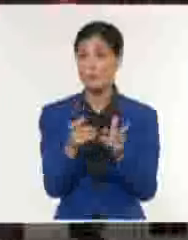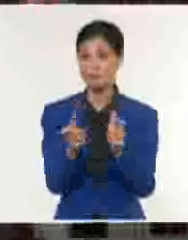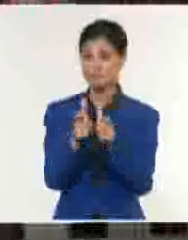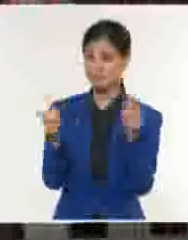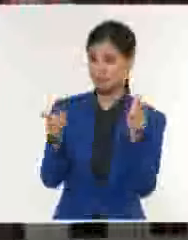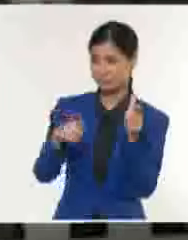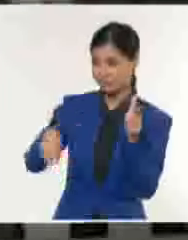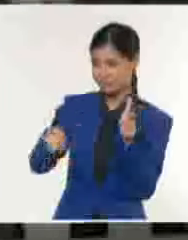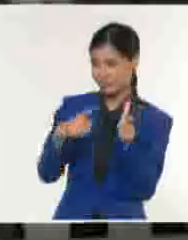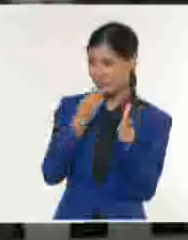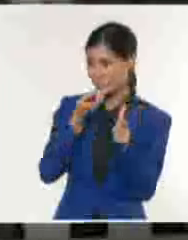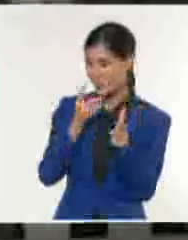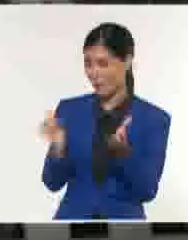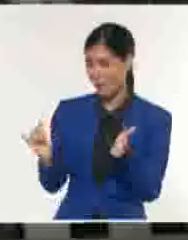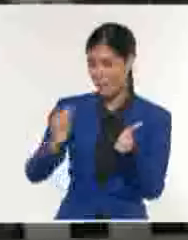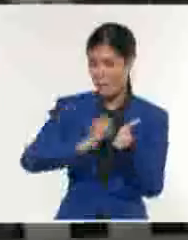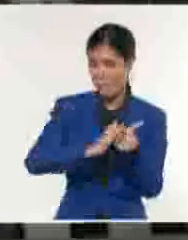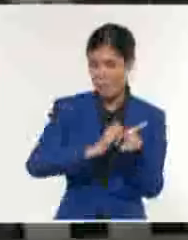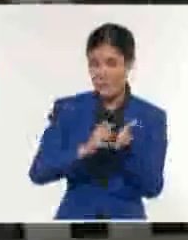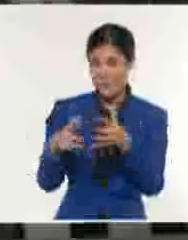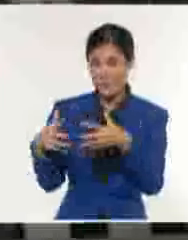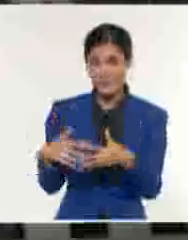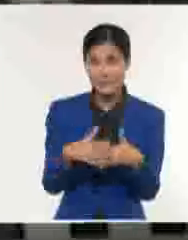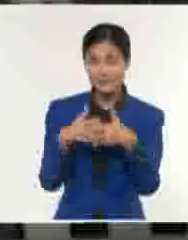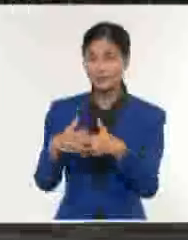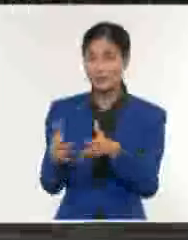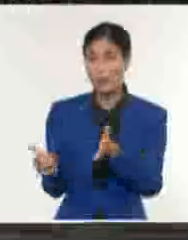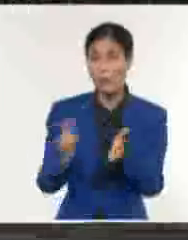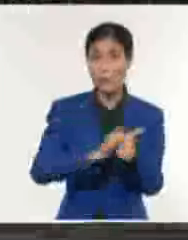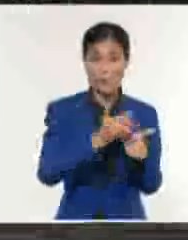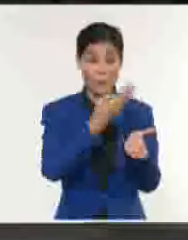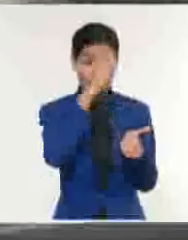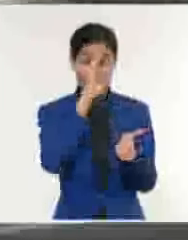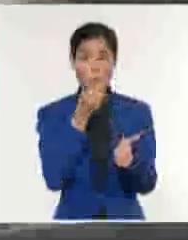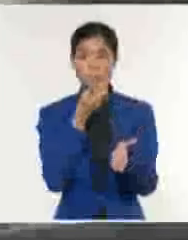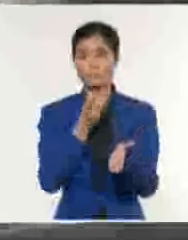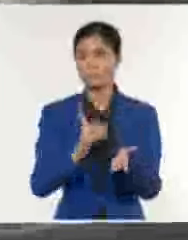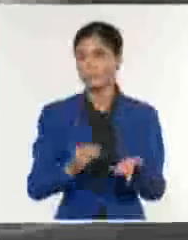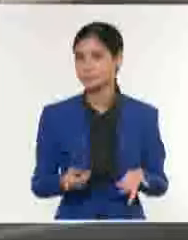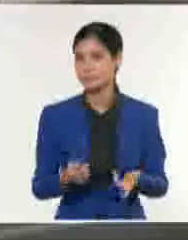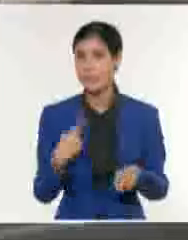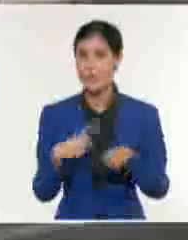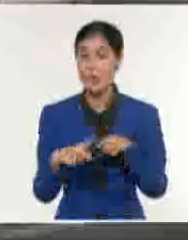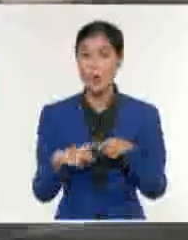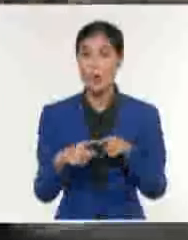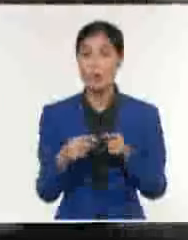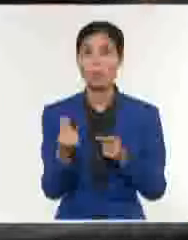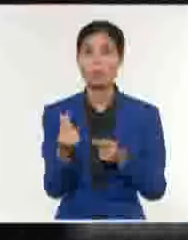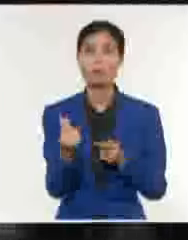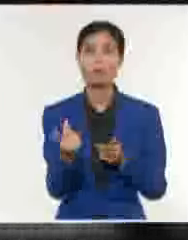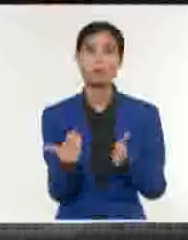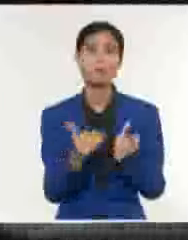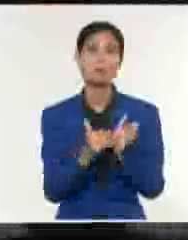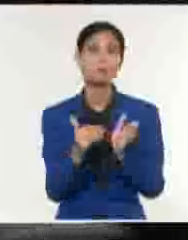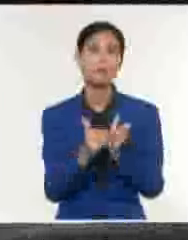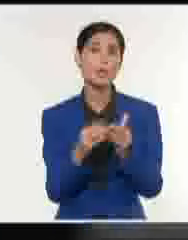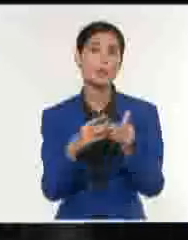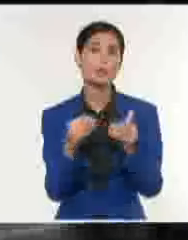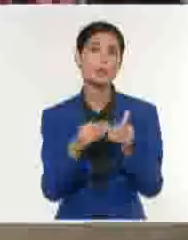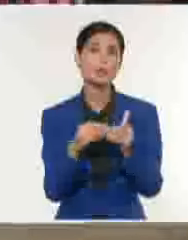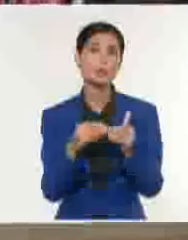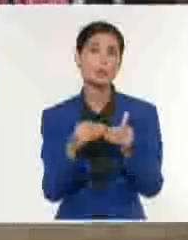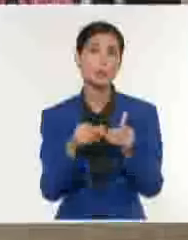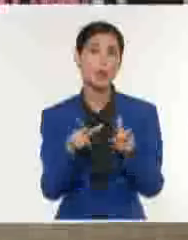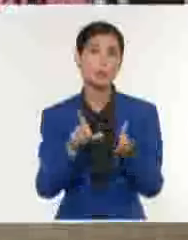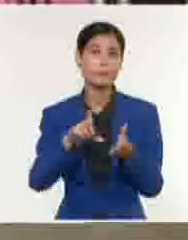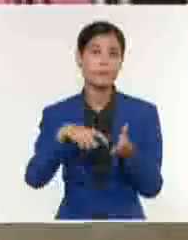1.336.000 personas de aquel país que de haberlo hecho hubieran ingresado más de 1.730 millones de dólares.